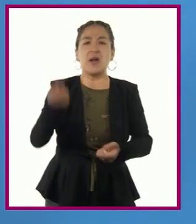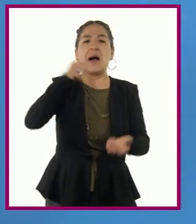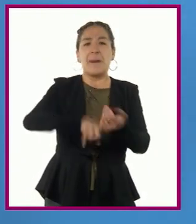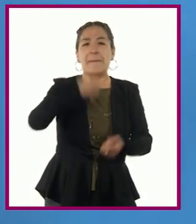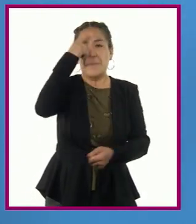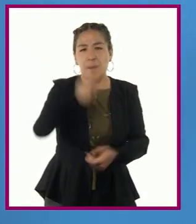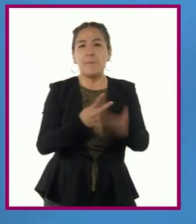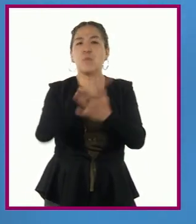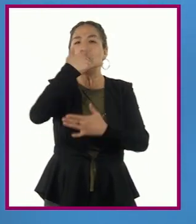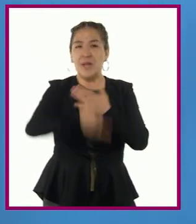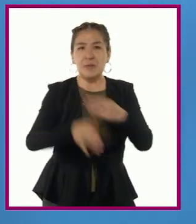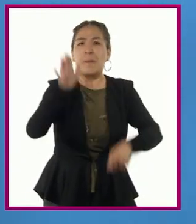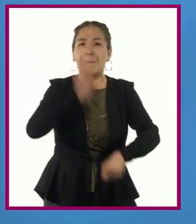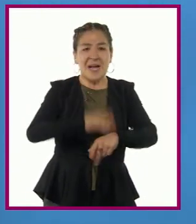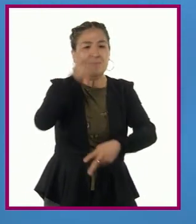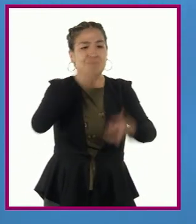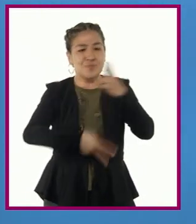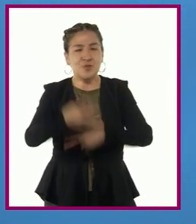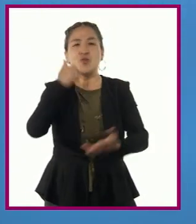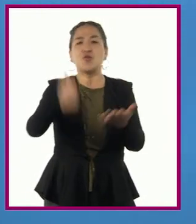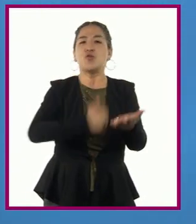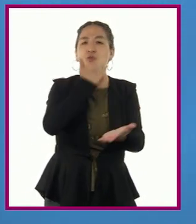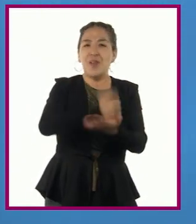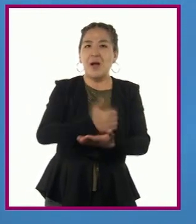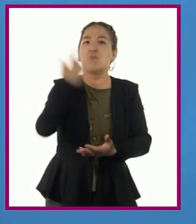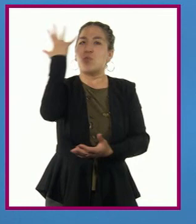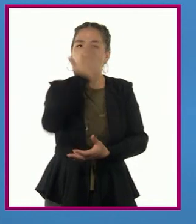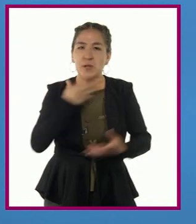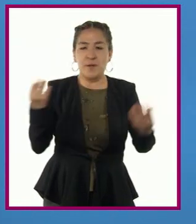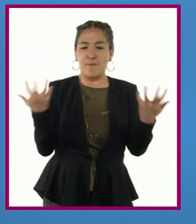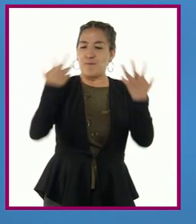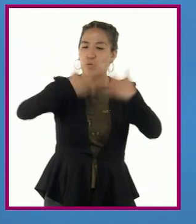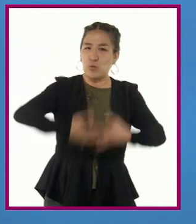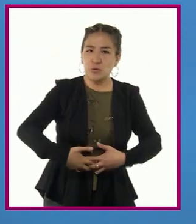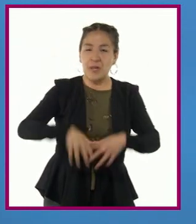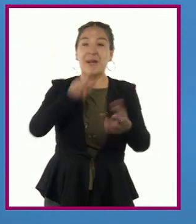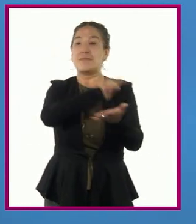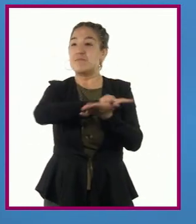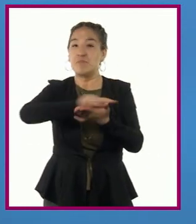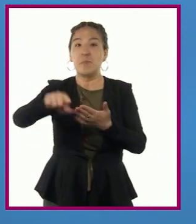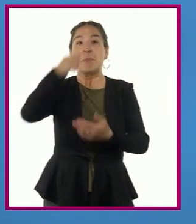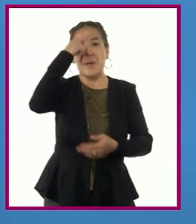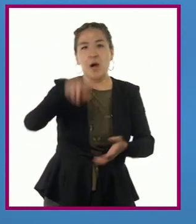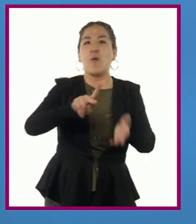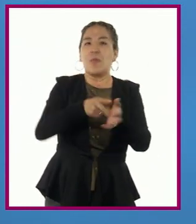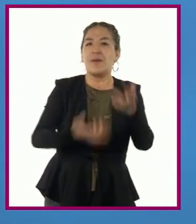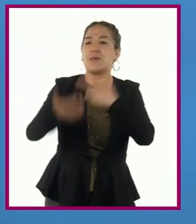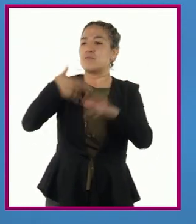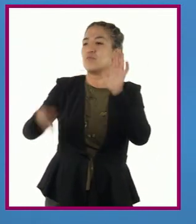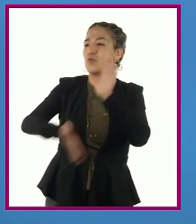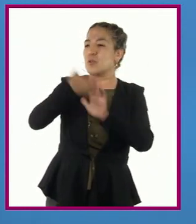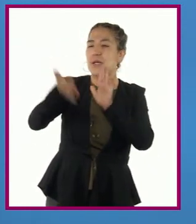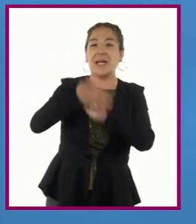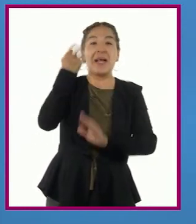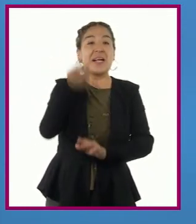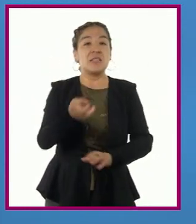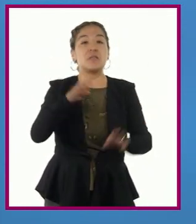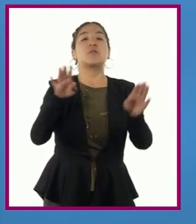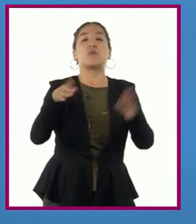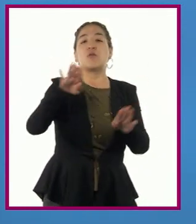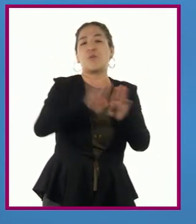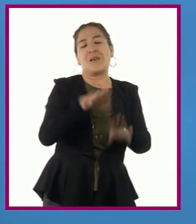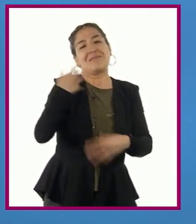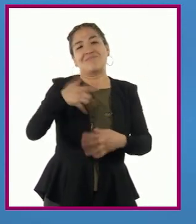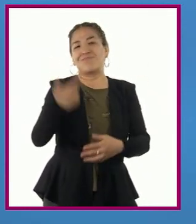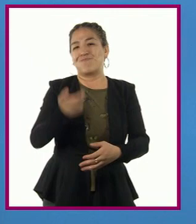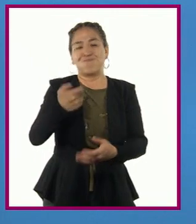ciudades funcionales, ordenadas, limpias y estéticas e iniciaron su remodelación con obras que requirieron